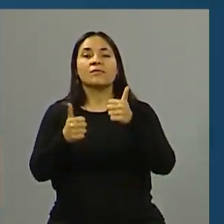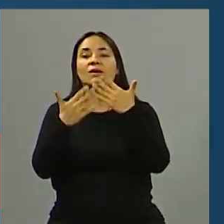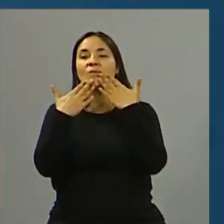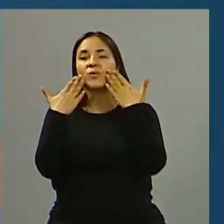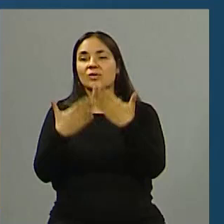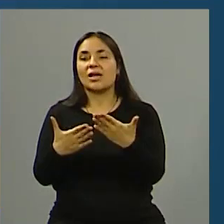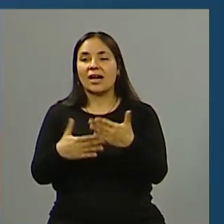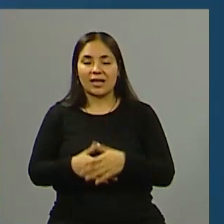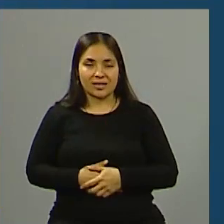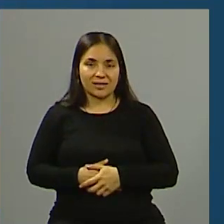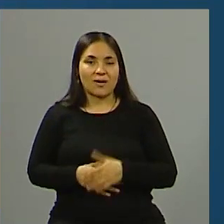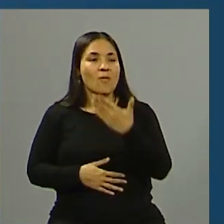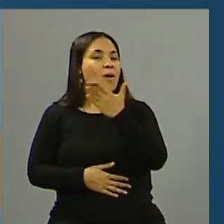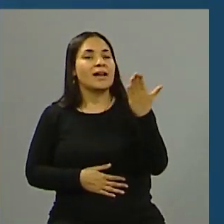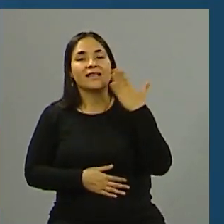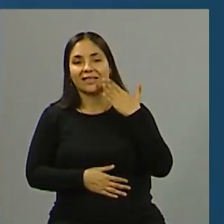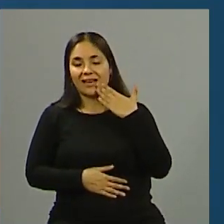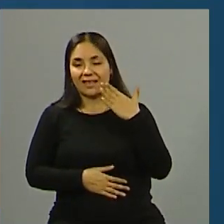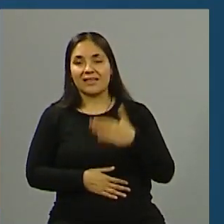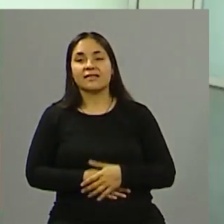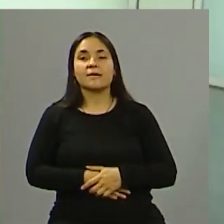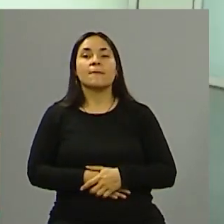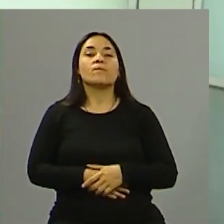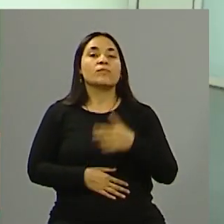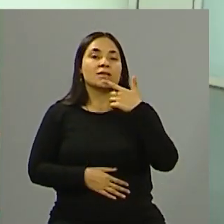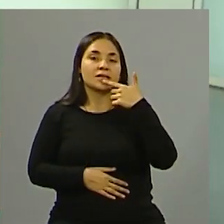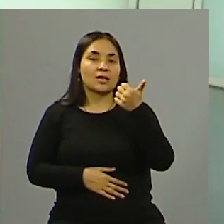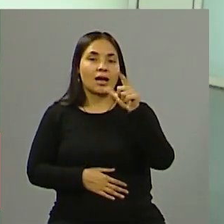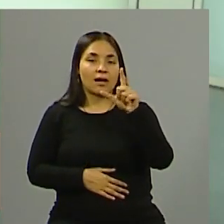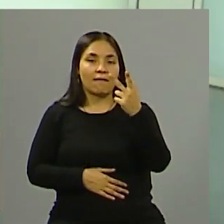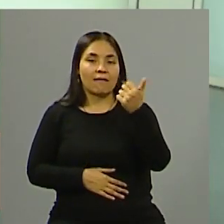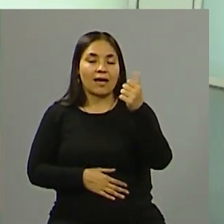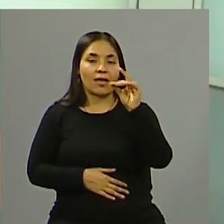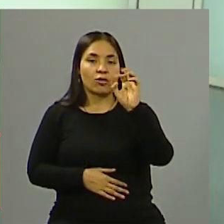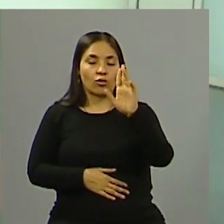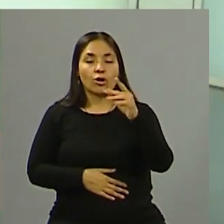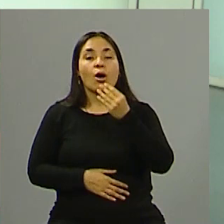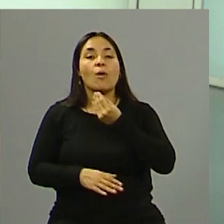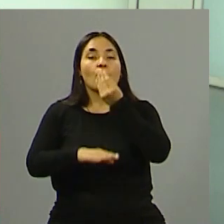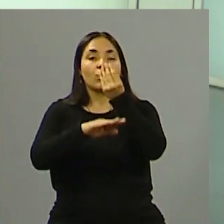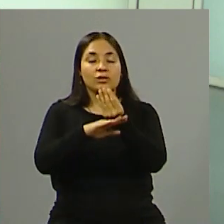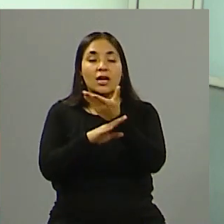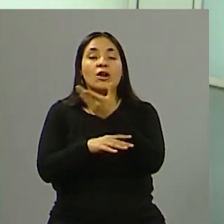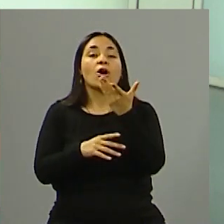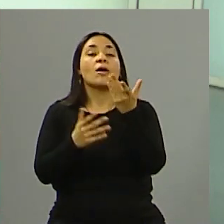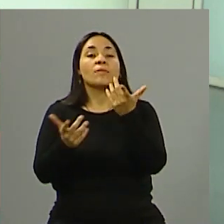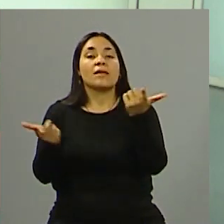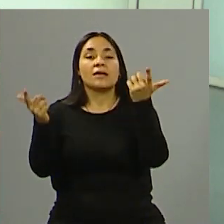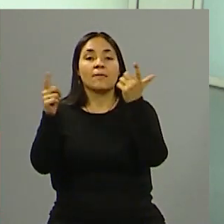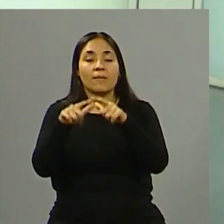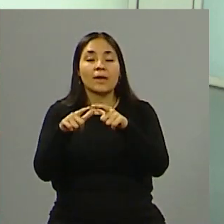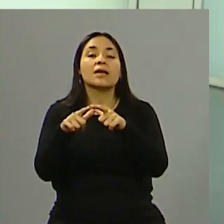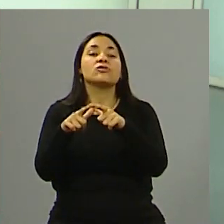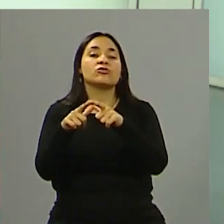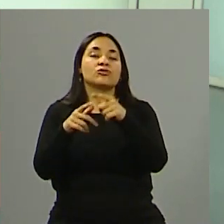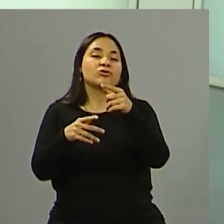gracias. Que tengan buenas tardes. Hasta luego. Salvador Femenía, vocero de la Confederación Argentina de la Mediana Empresa, CAME, hablando con